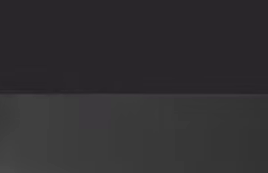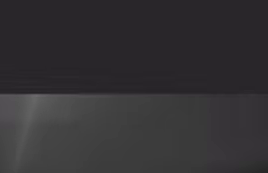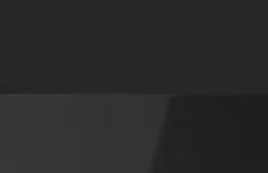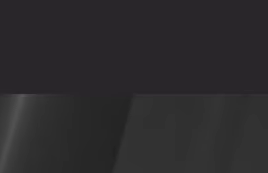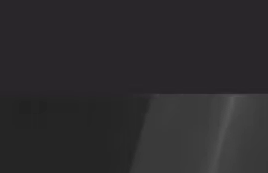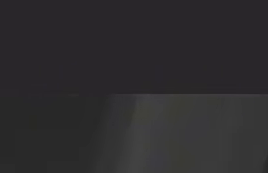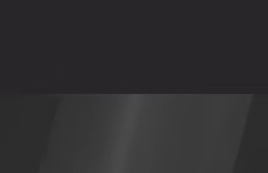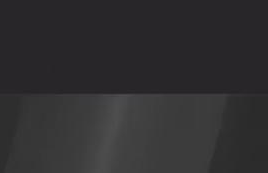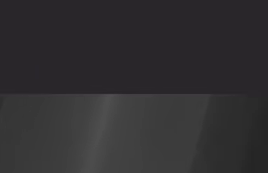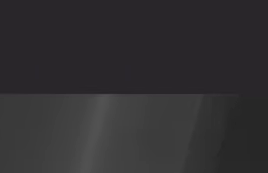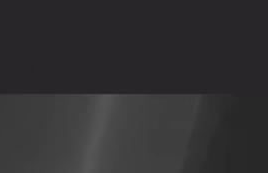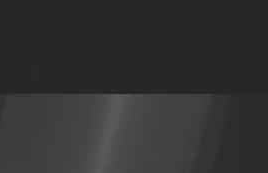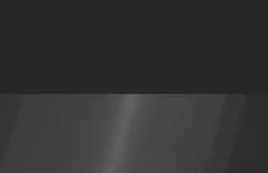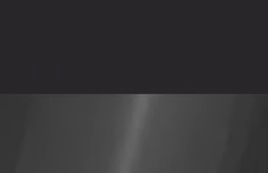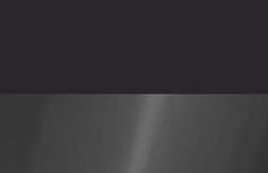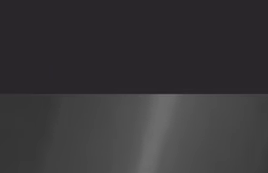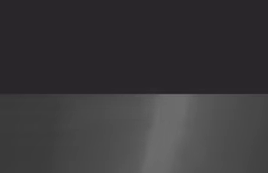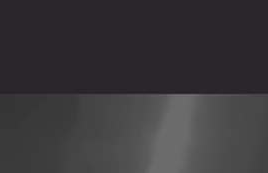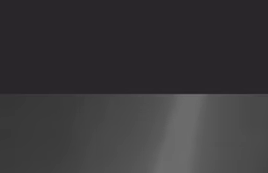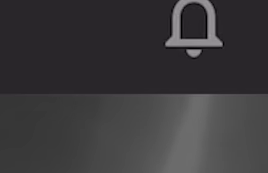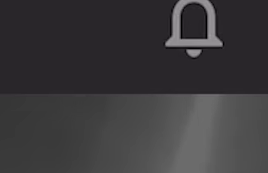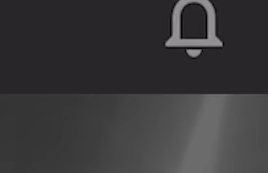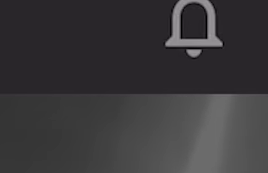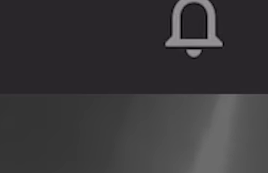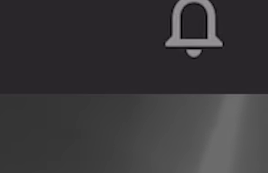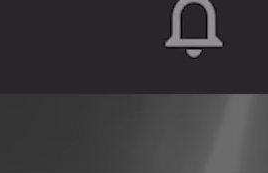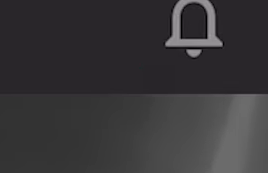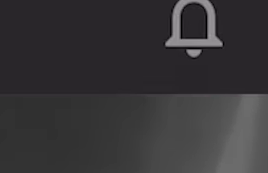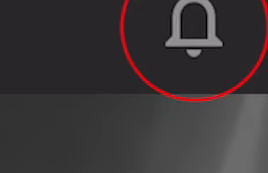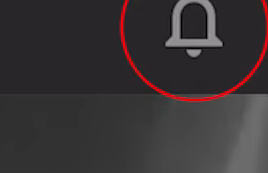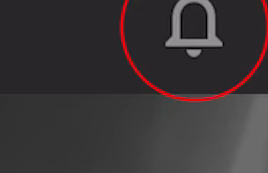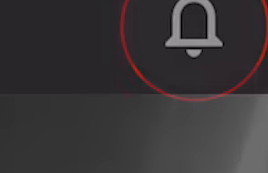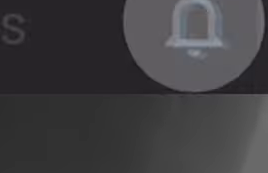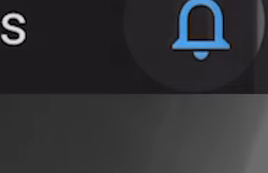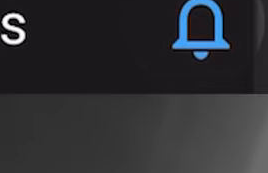Si no te quieres perder de los últimos acontecimientos que pasan en